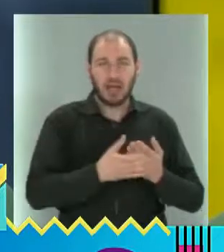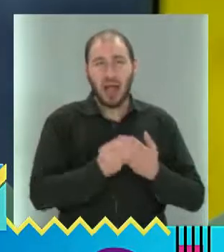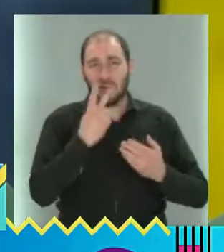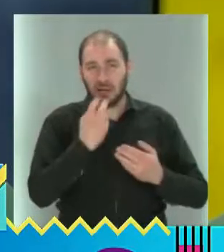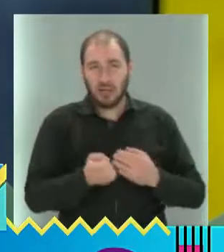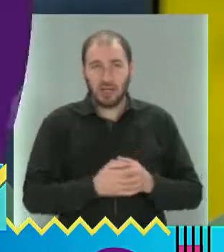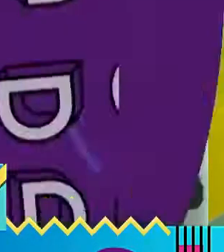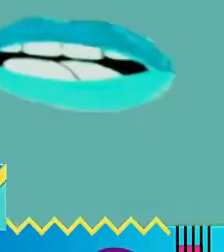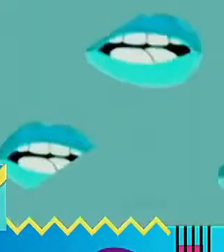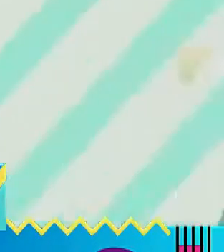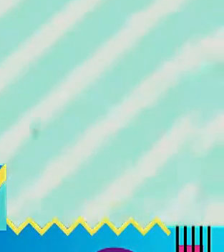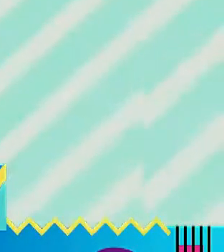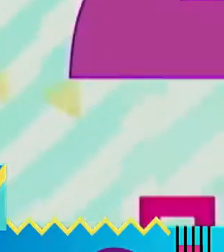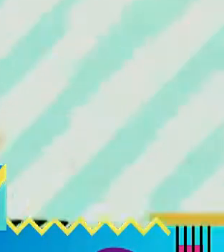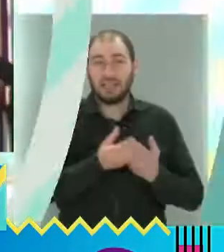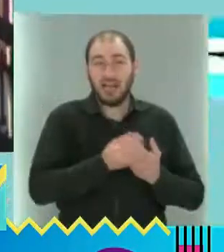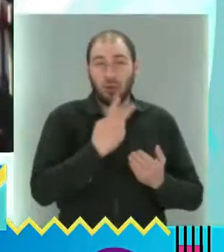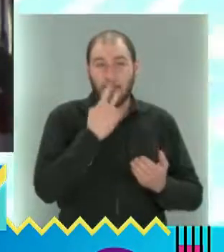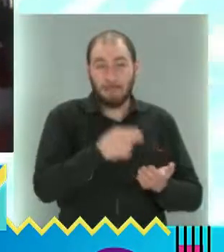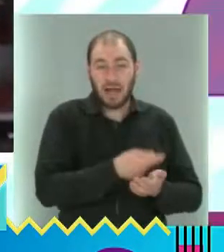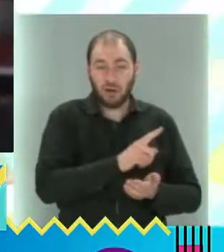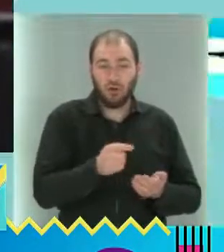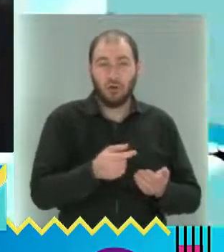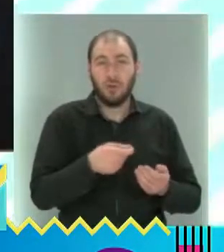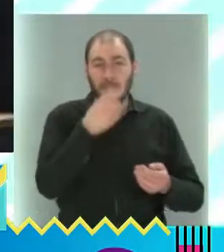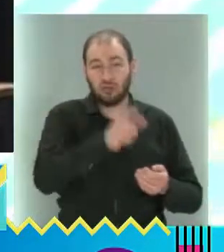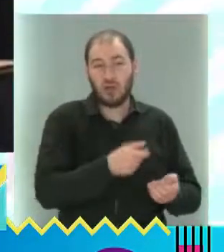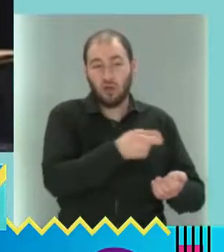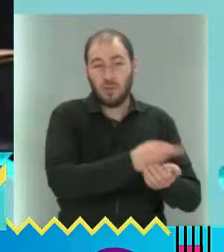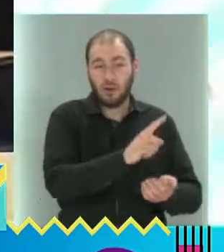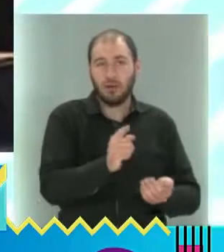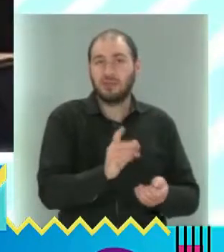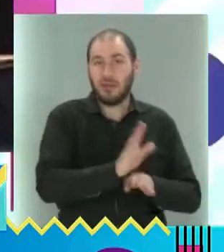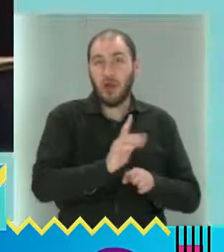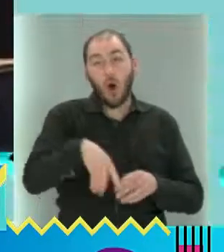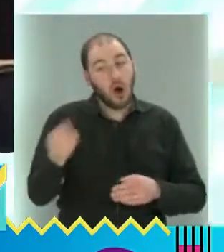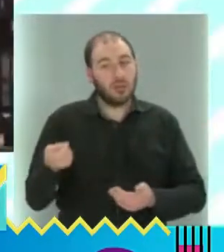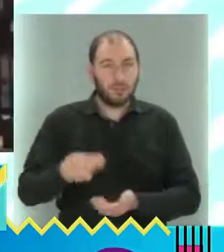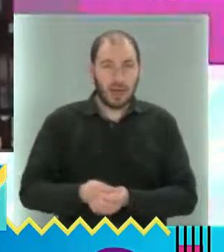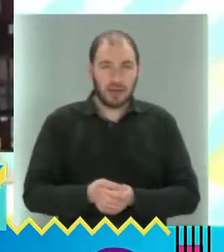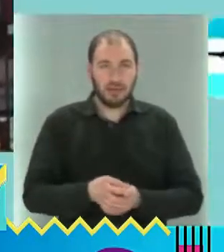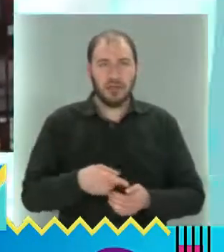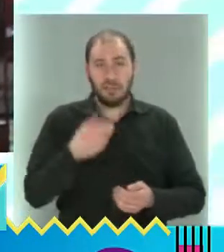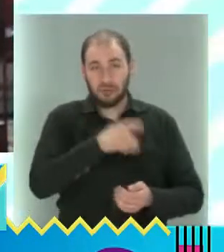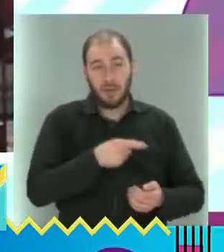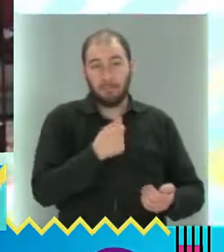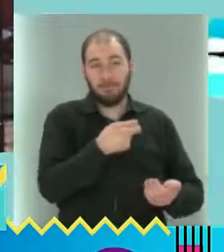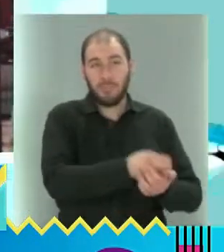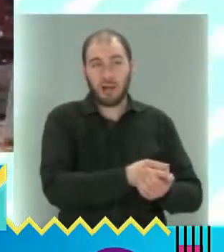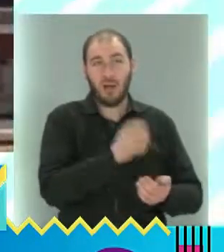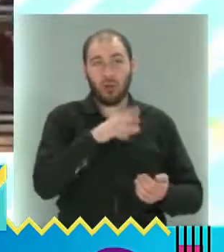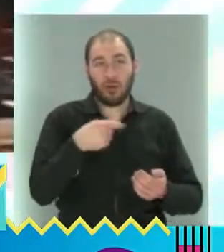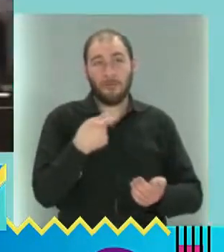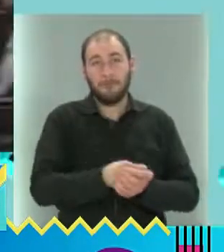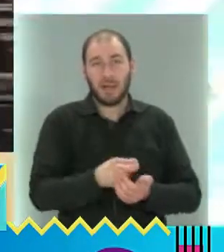El costo de la energía, cuando no pagamos el costo, o sea, el que no lo pague el consumidor significa que alguien más lo está pagando, y en realidad lo paga el consumidor, solamente que lo